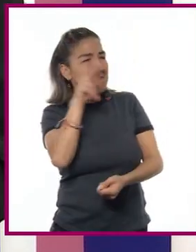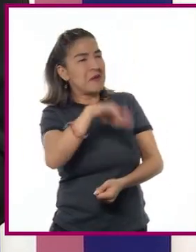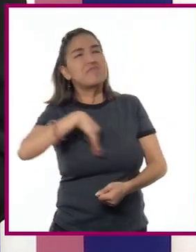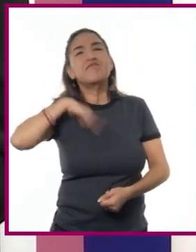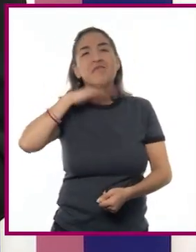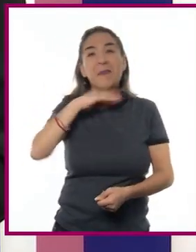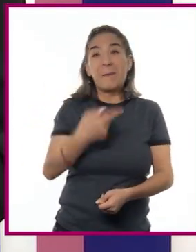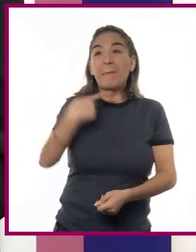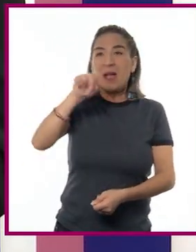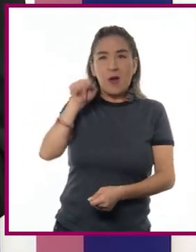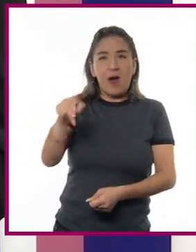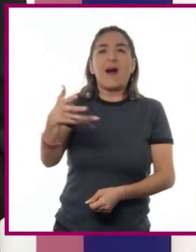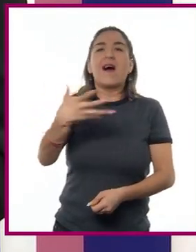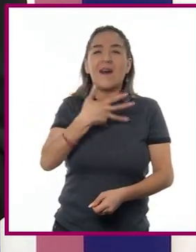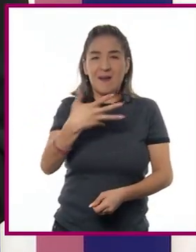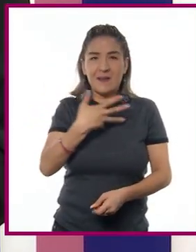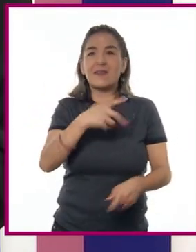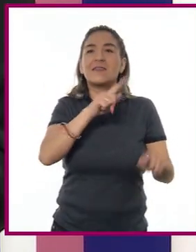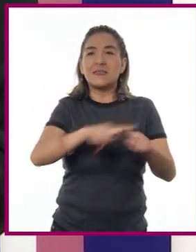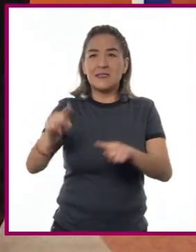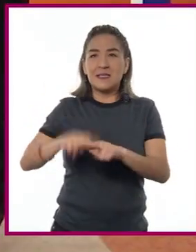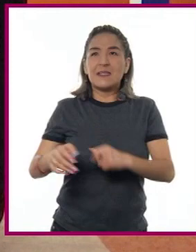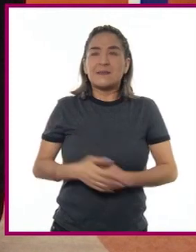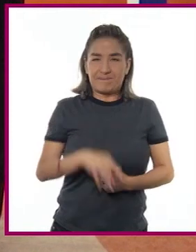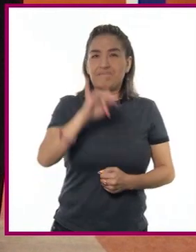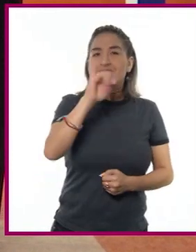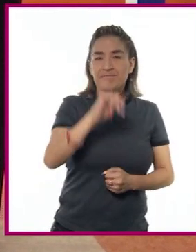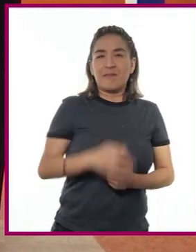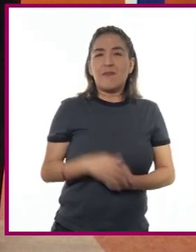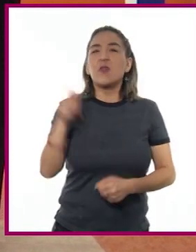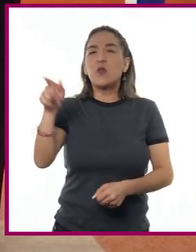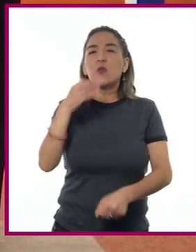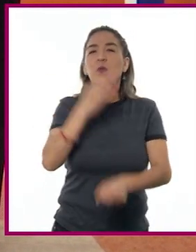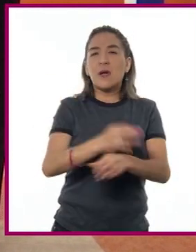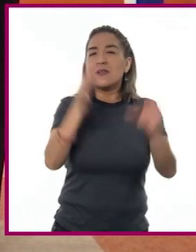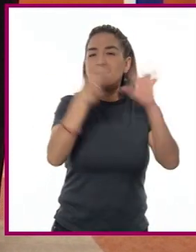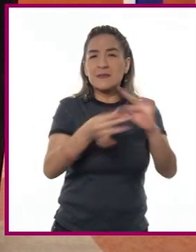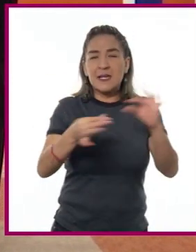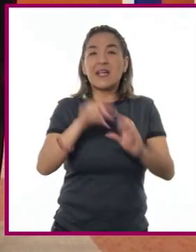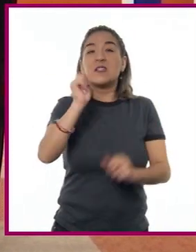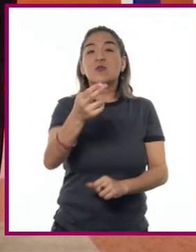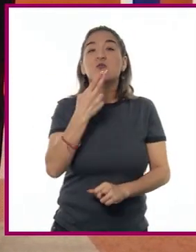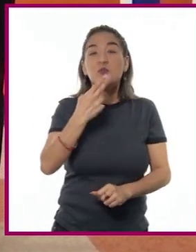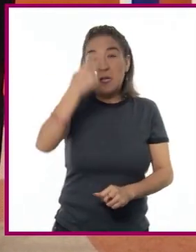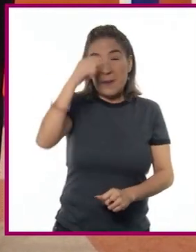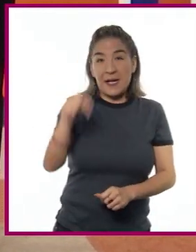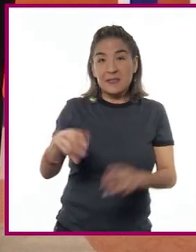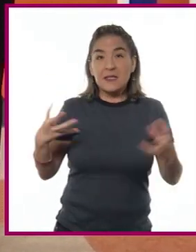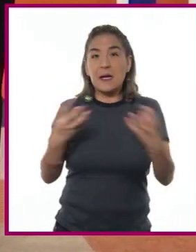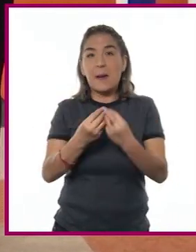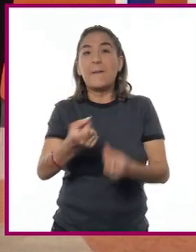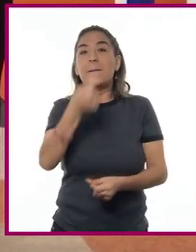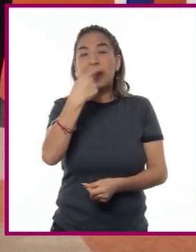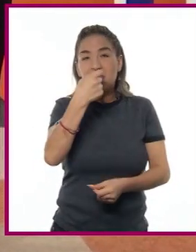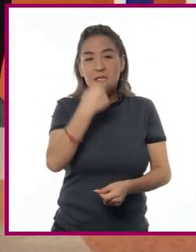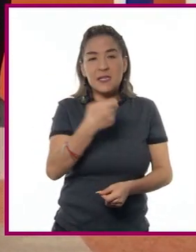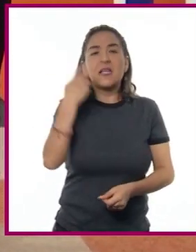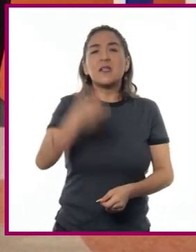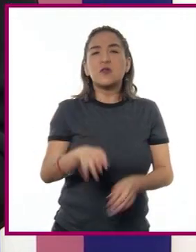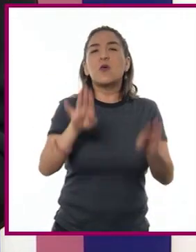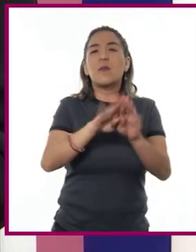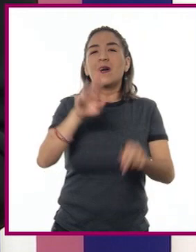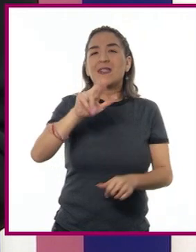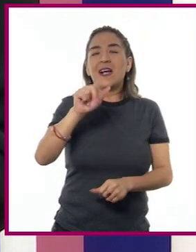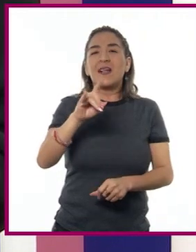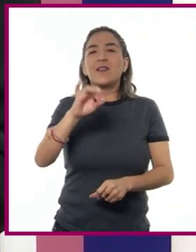sí están presentes. Así es. Menciona usted, por ejemplo, que en el uso de la medicina nos introducen algún elemento